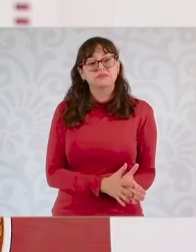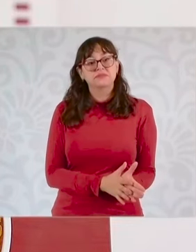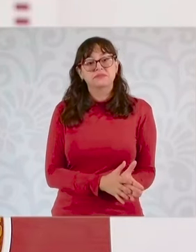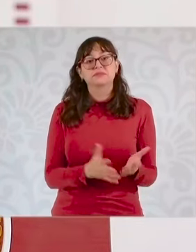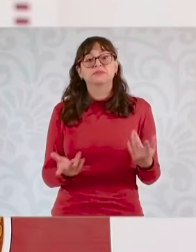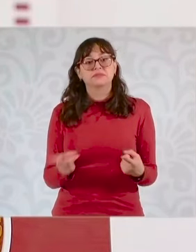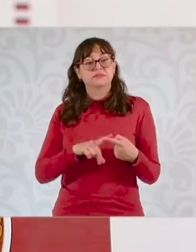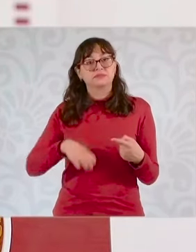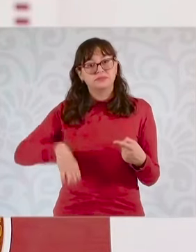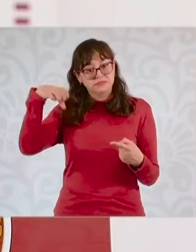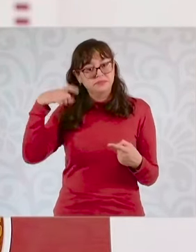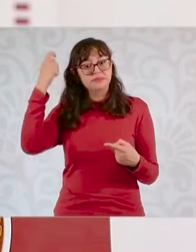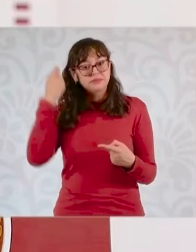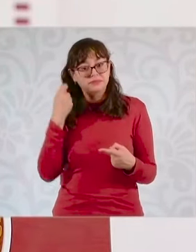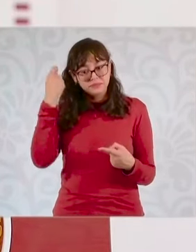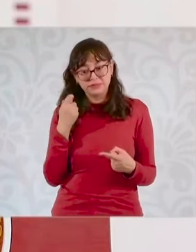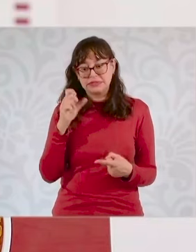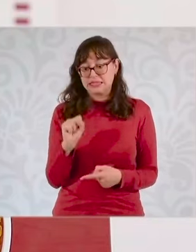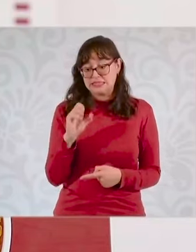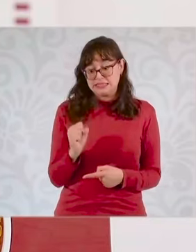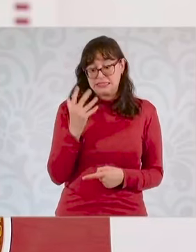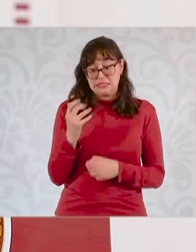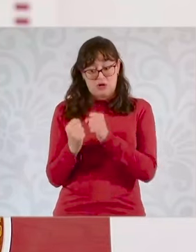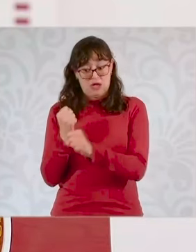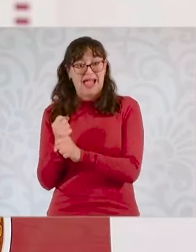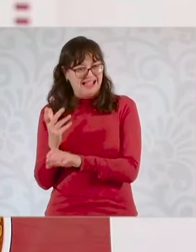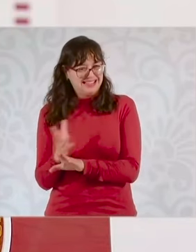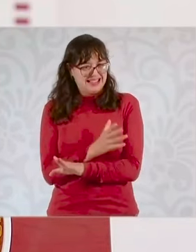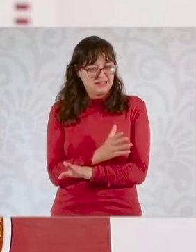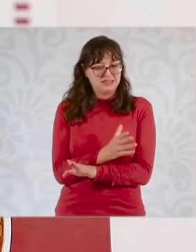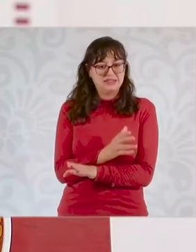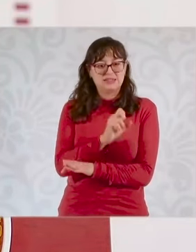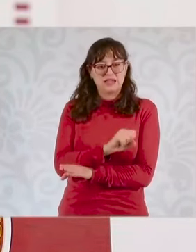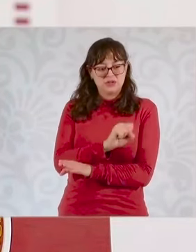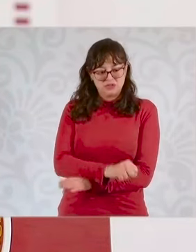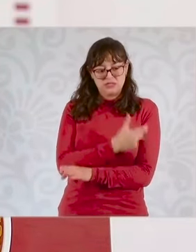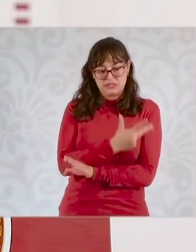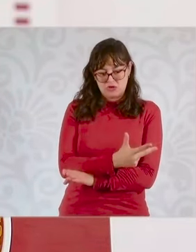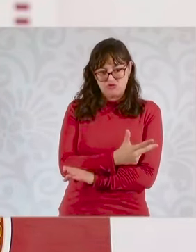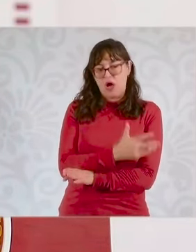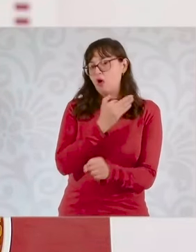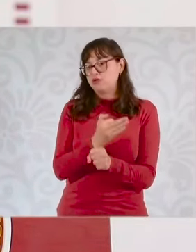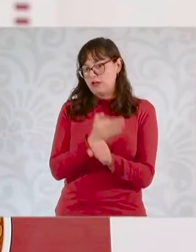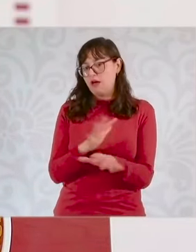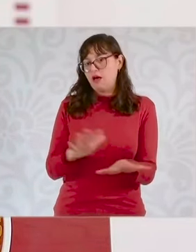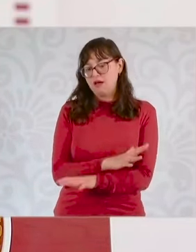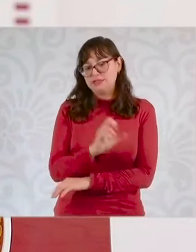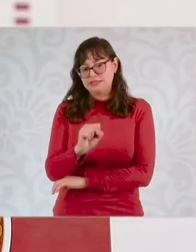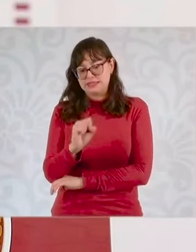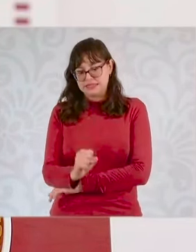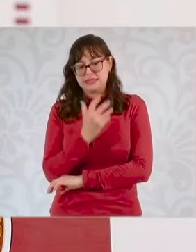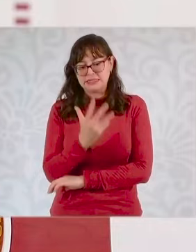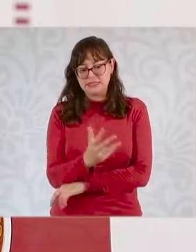Pensión adulto mayor desde los 65, porque recuerden que estaba desde los 68, programa